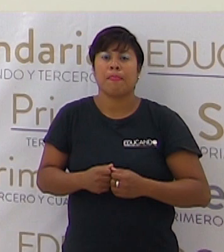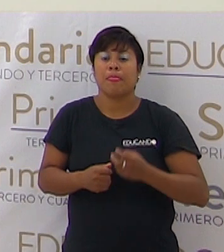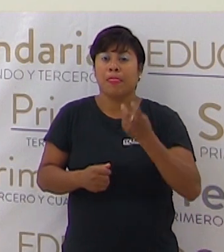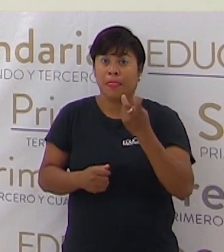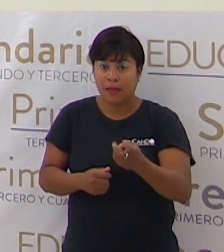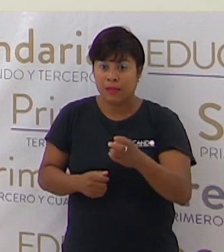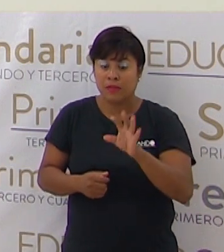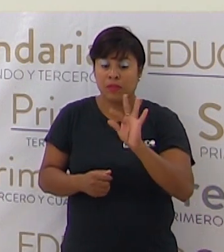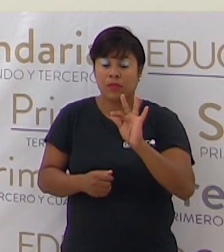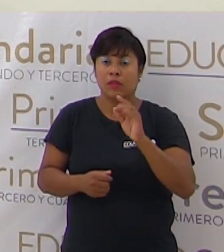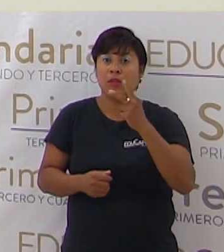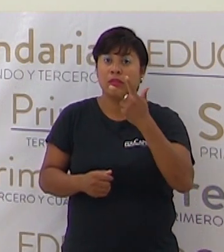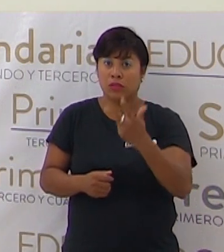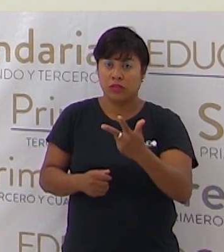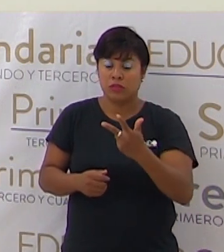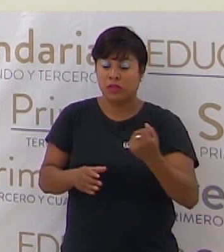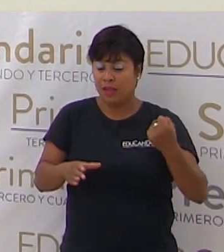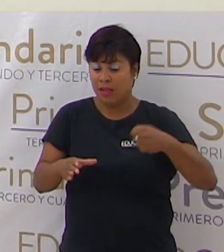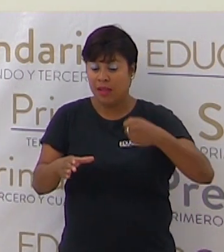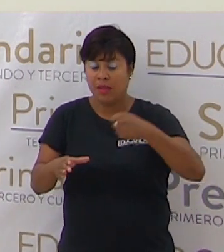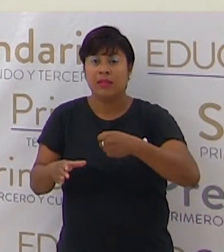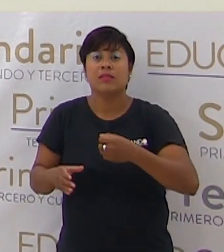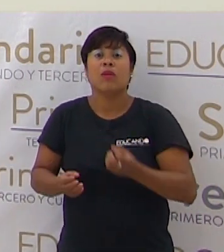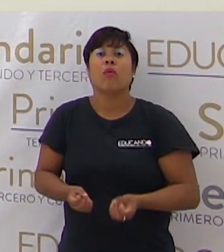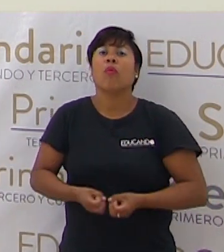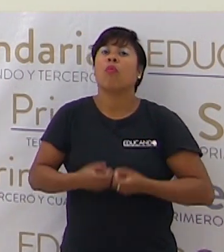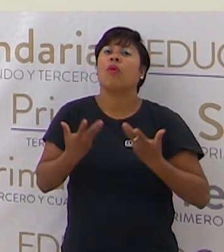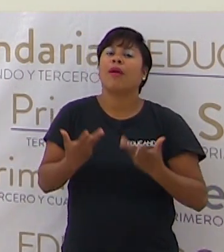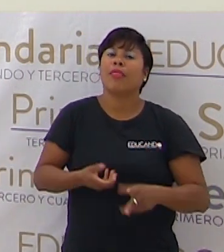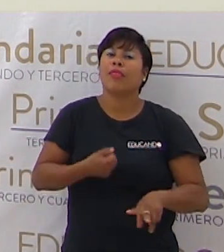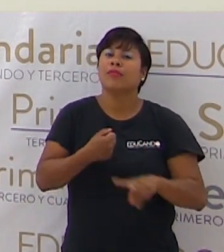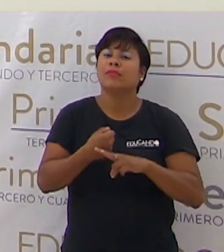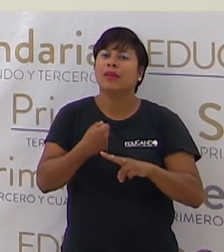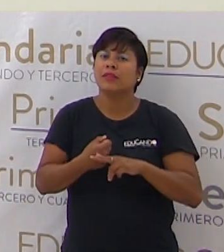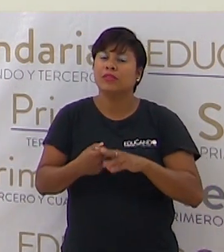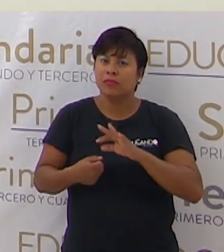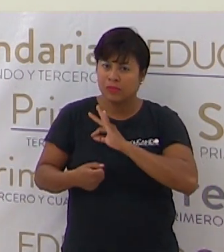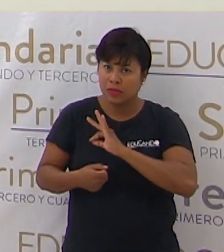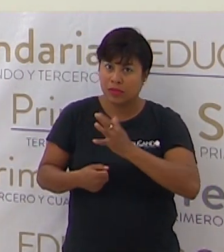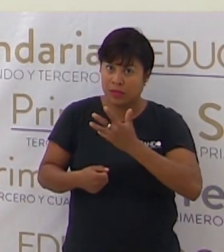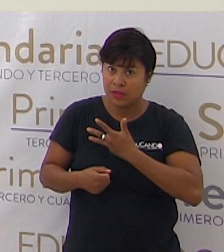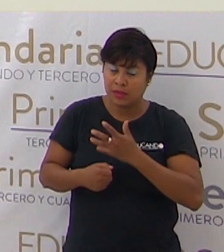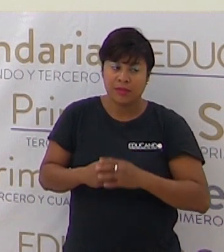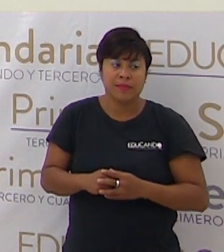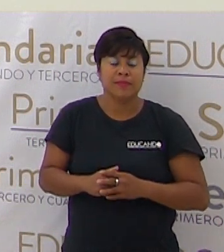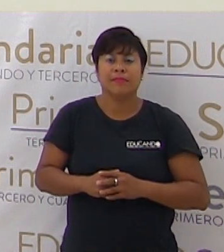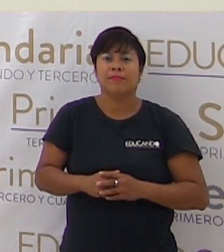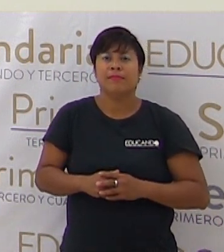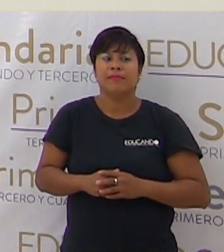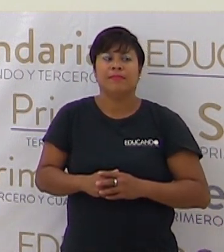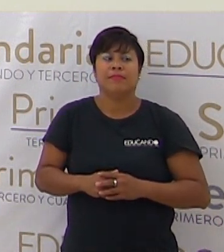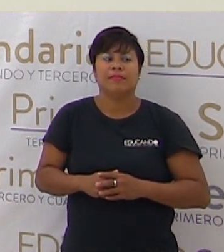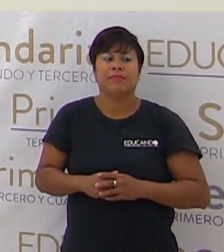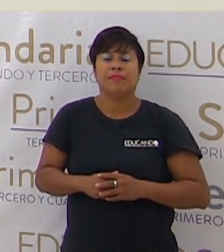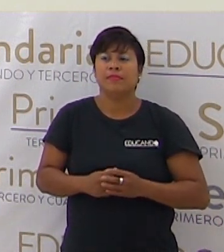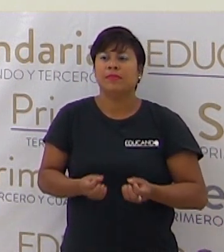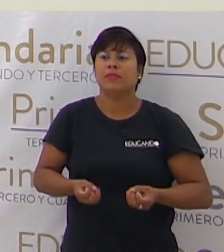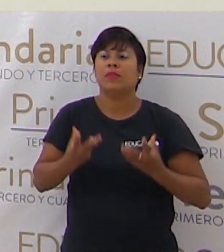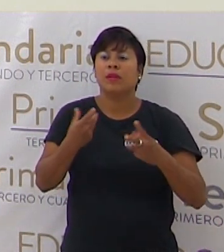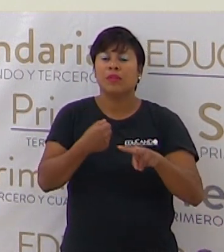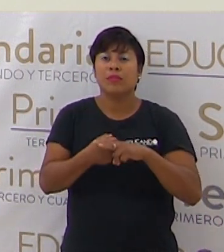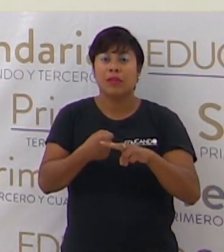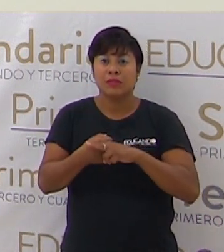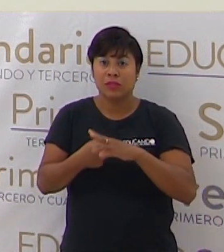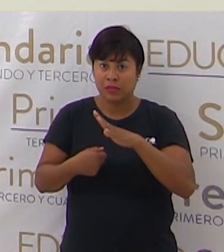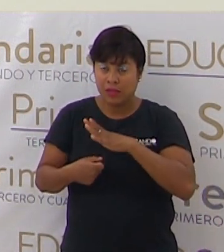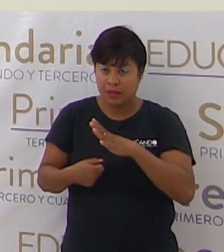esas 48 jarras pequeñas, ¿cuántos vasos obtengo? a ver cuántos vasos